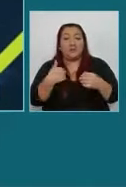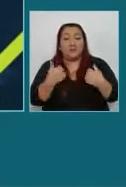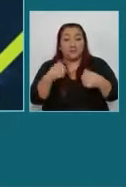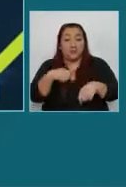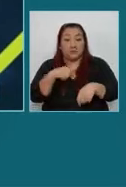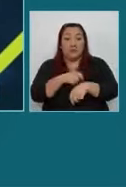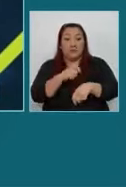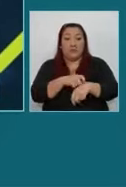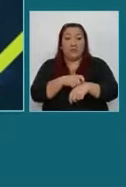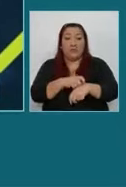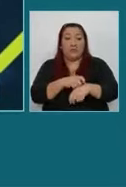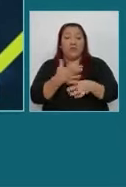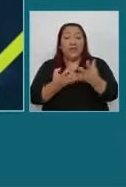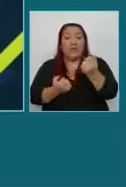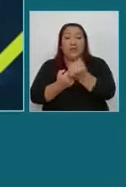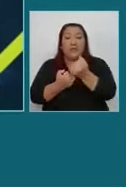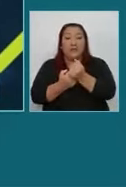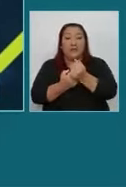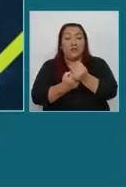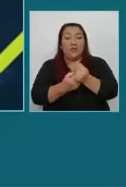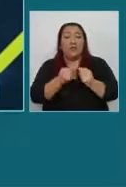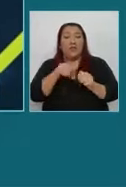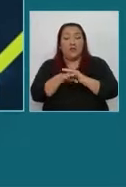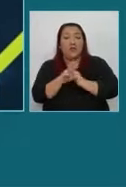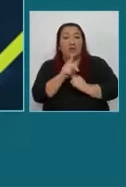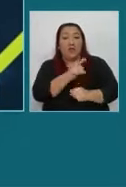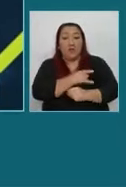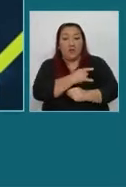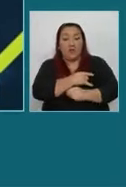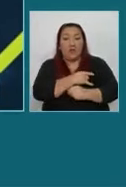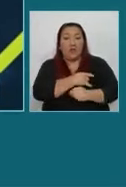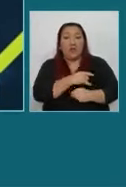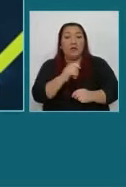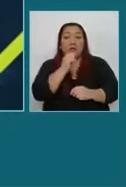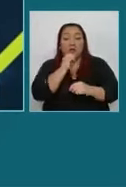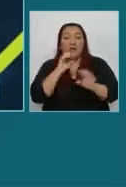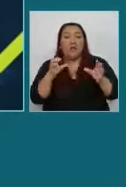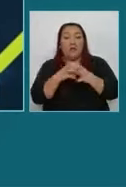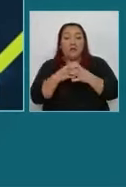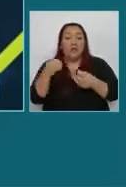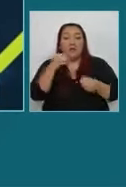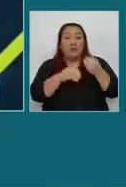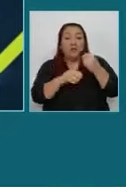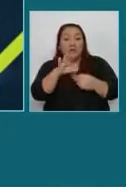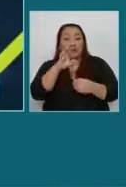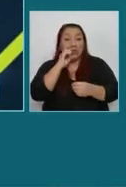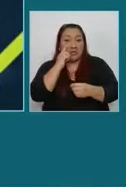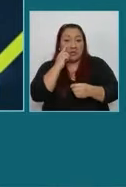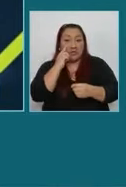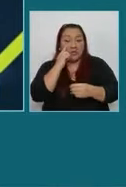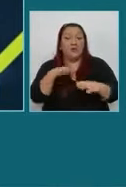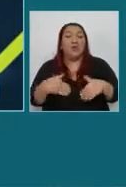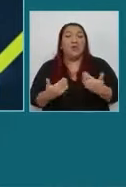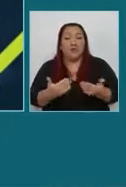este momento es colaborar tanto con la universidad como el sector privado, aportándole conocimiento para que